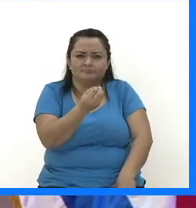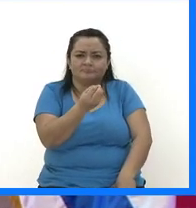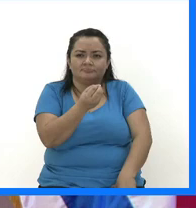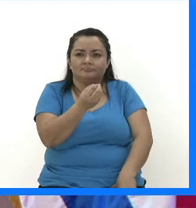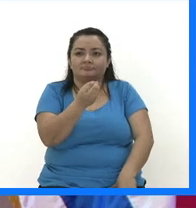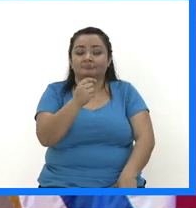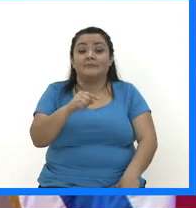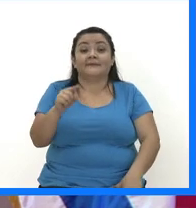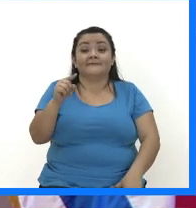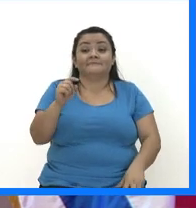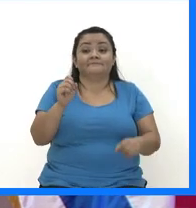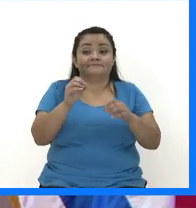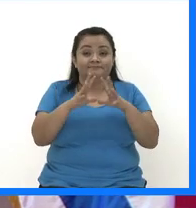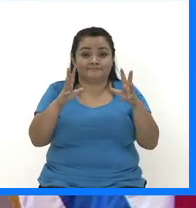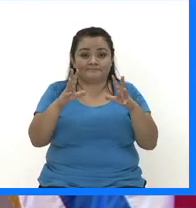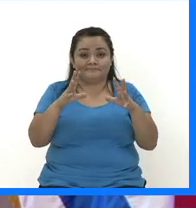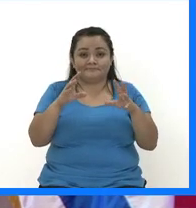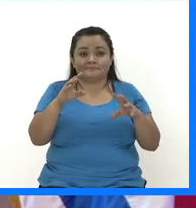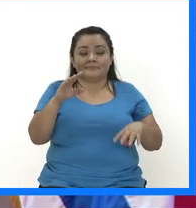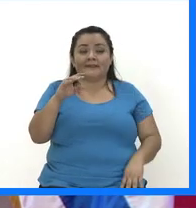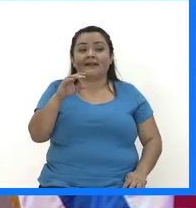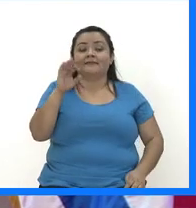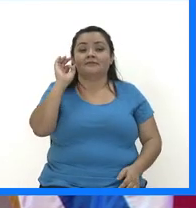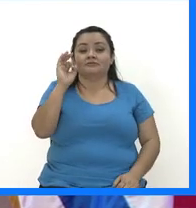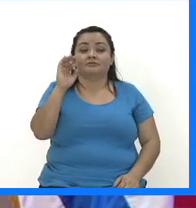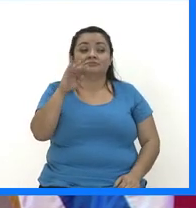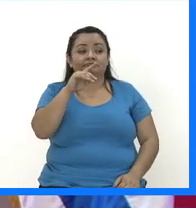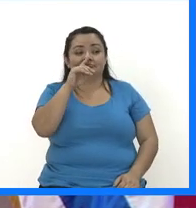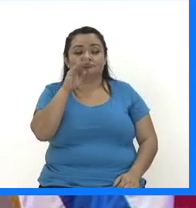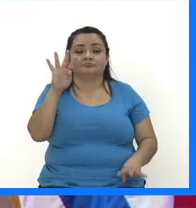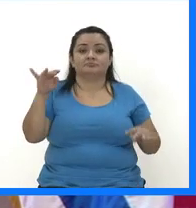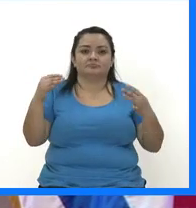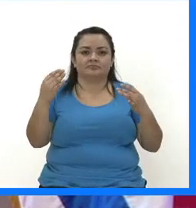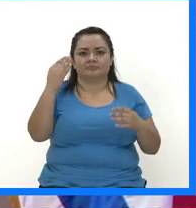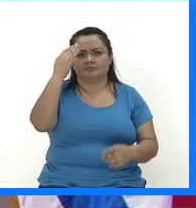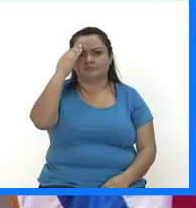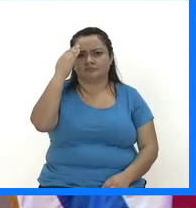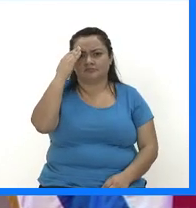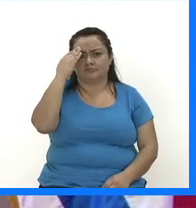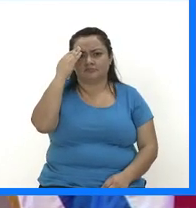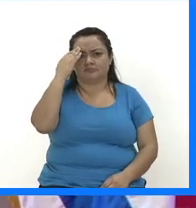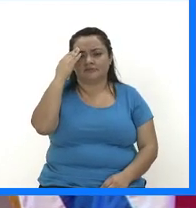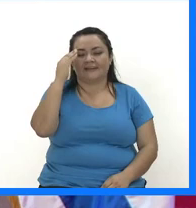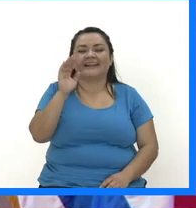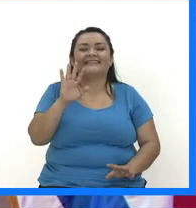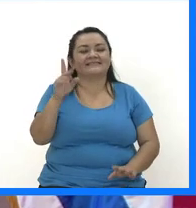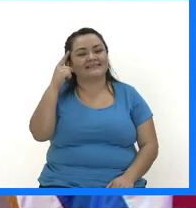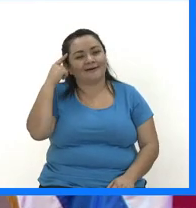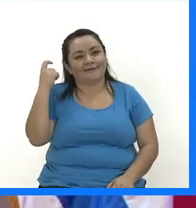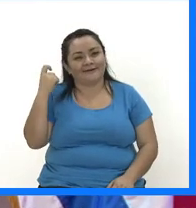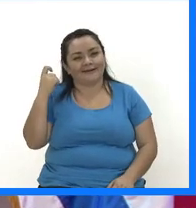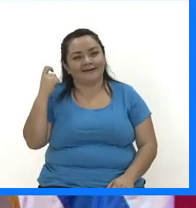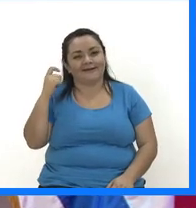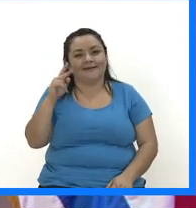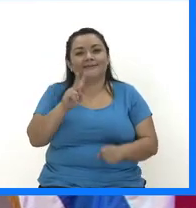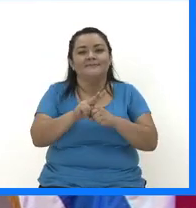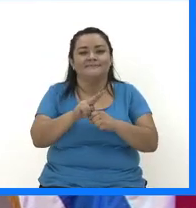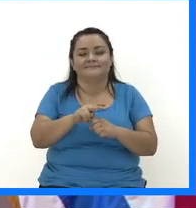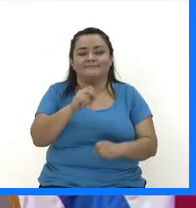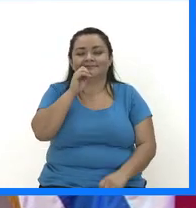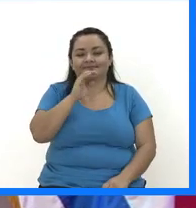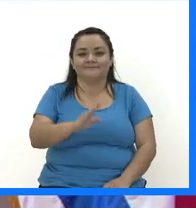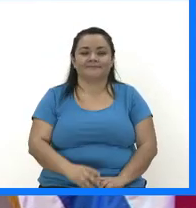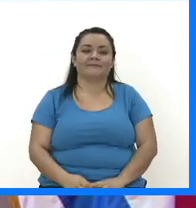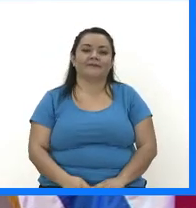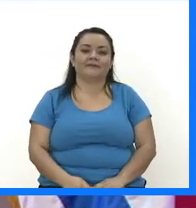de crecer el señor creció el pastor sabes que dijo el que bautizó a jesús es necesario